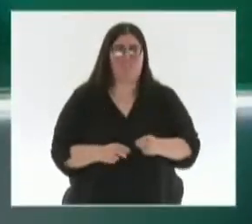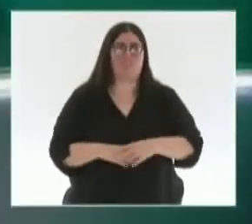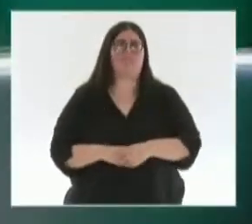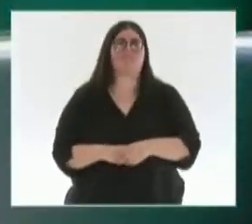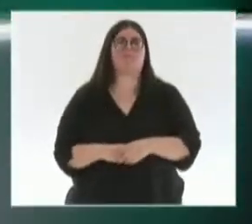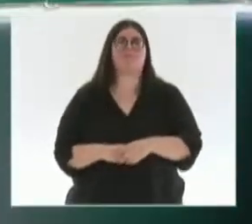baulos